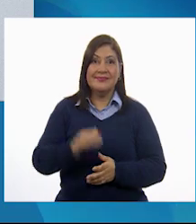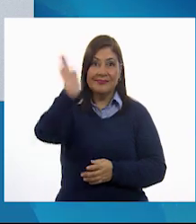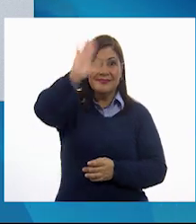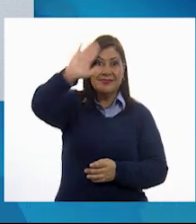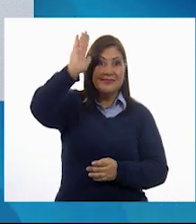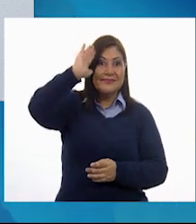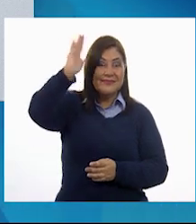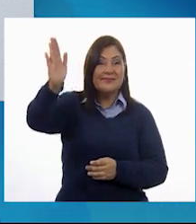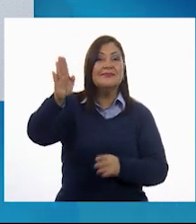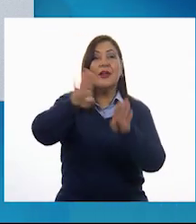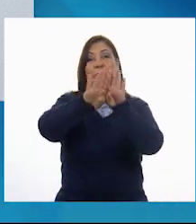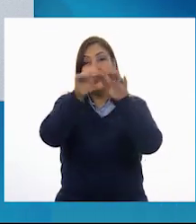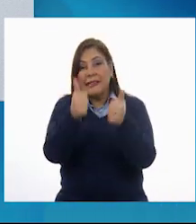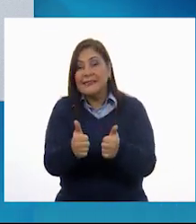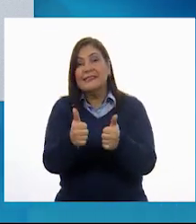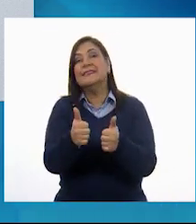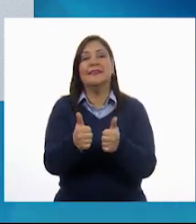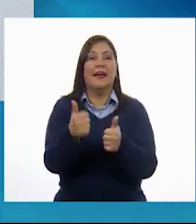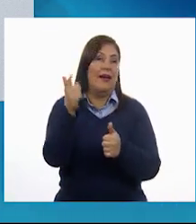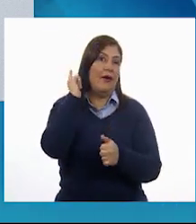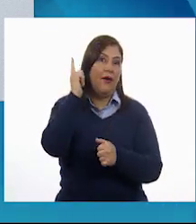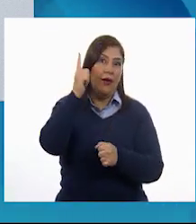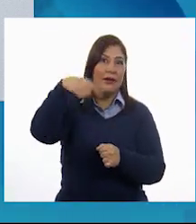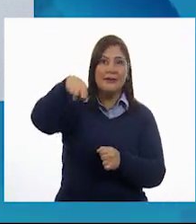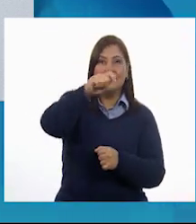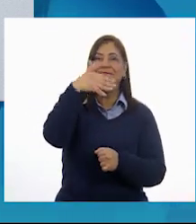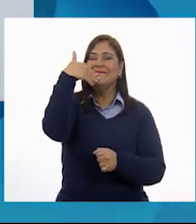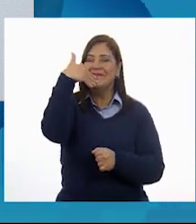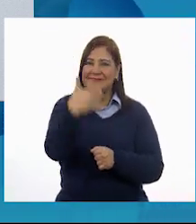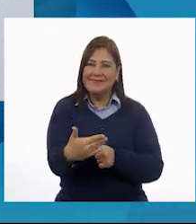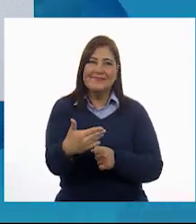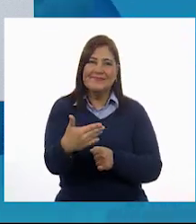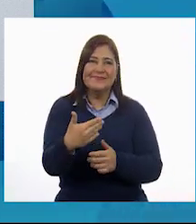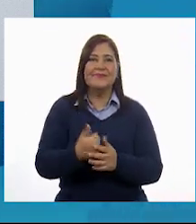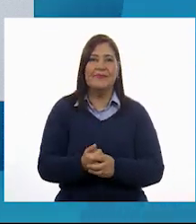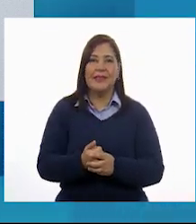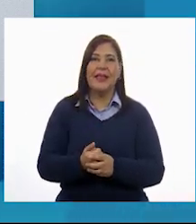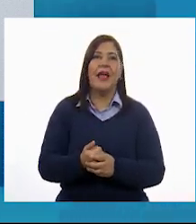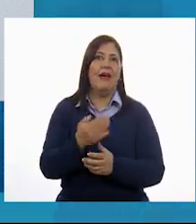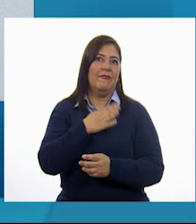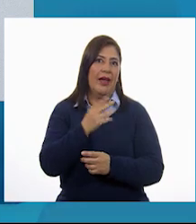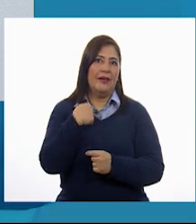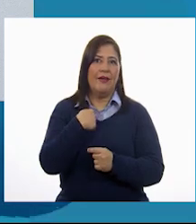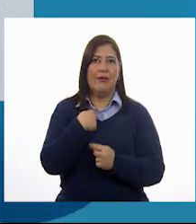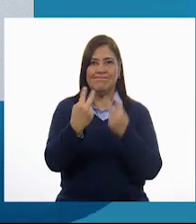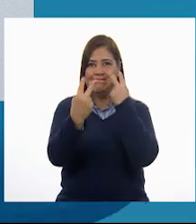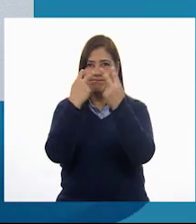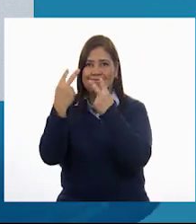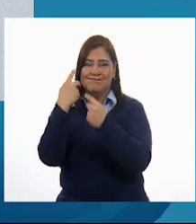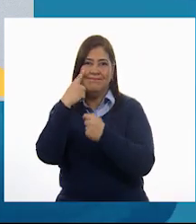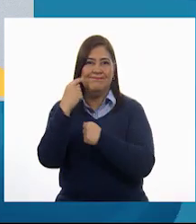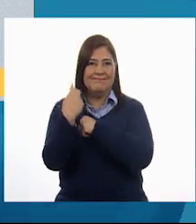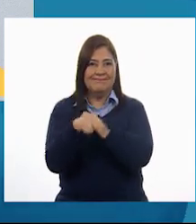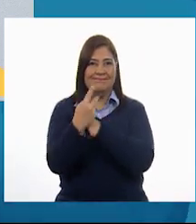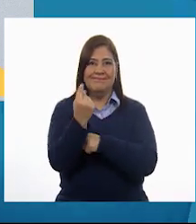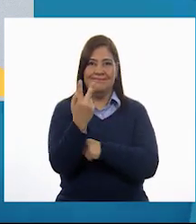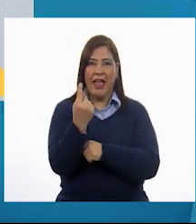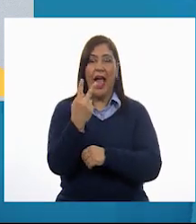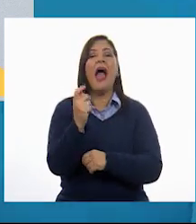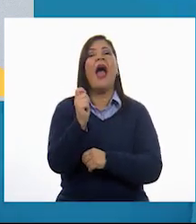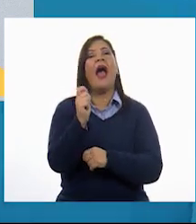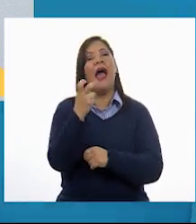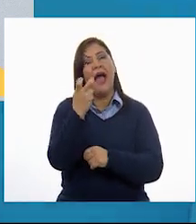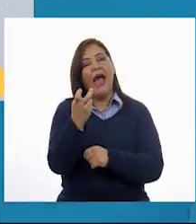¡Hola! ¿Cómo están? Espero que muy bien. ¡Qué bueno que salgo en la tele! ¡Así los puedo